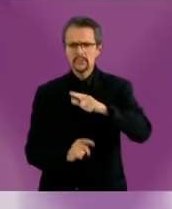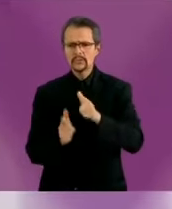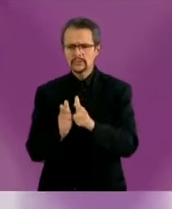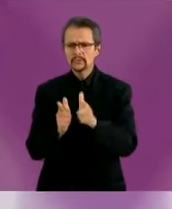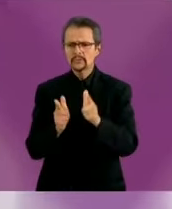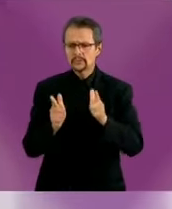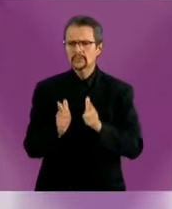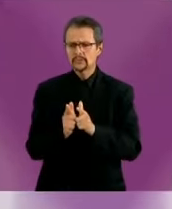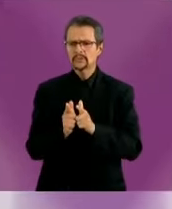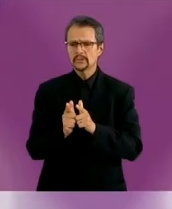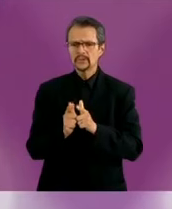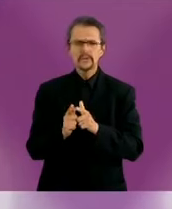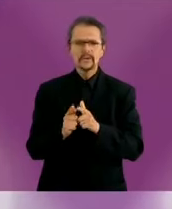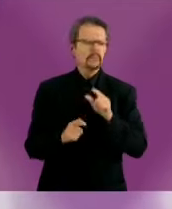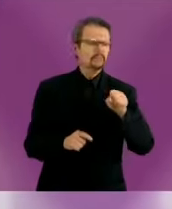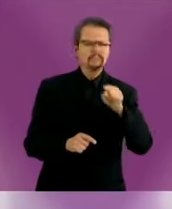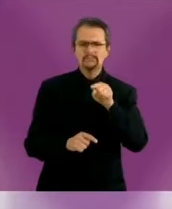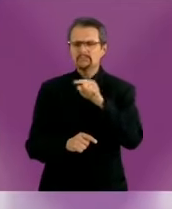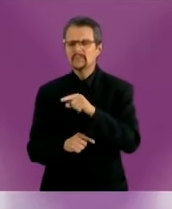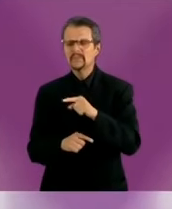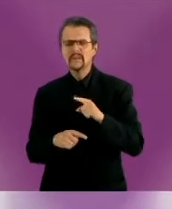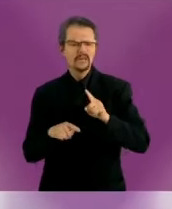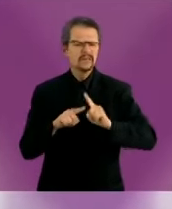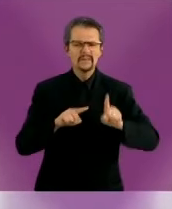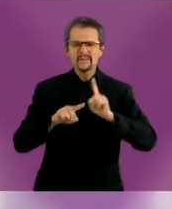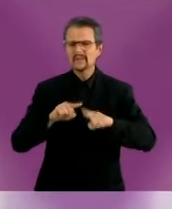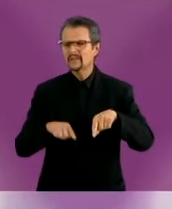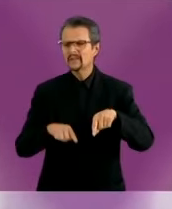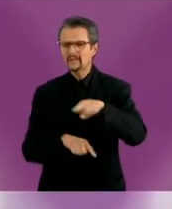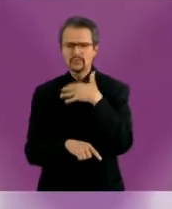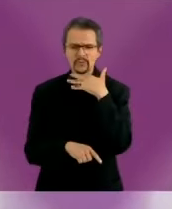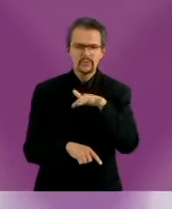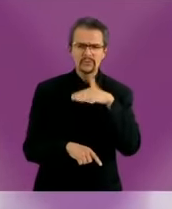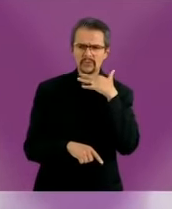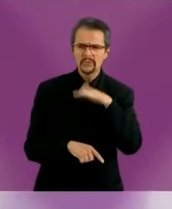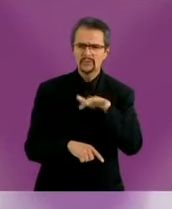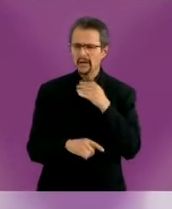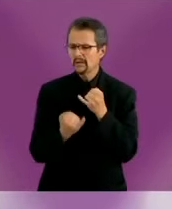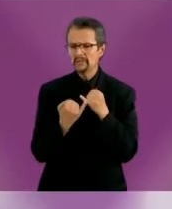interés que inciden con ánimos de corrupción en estas instituciones.